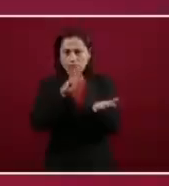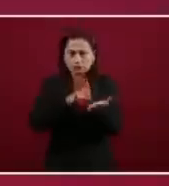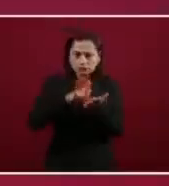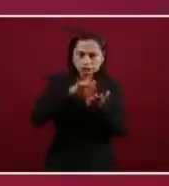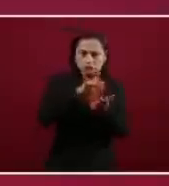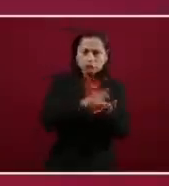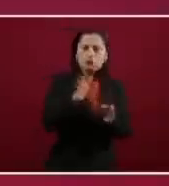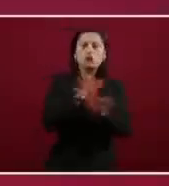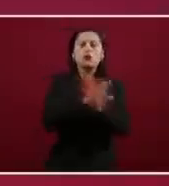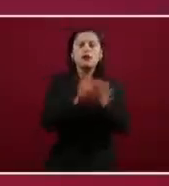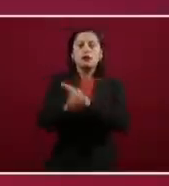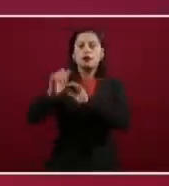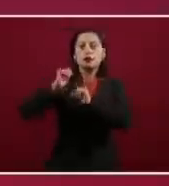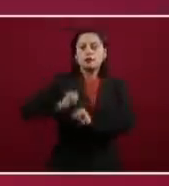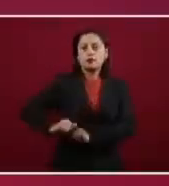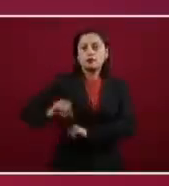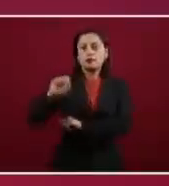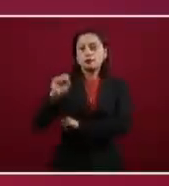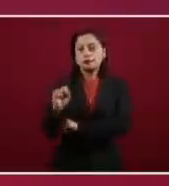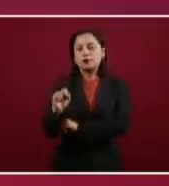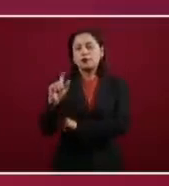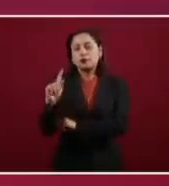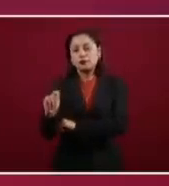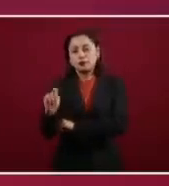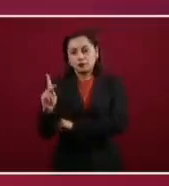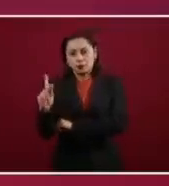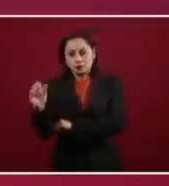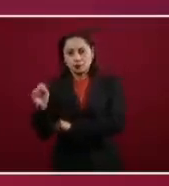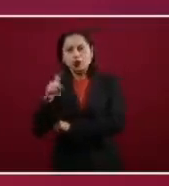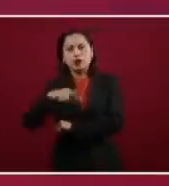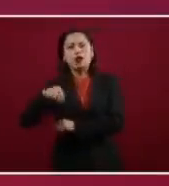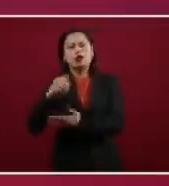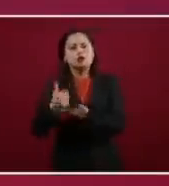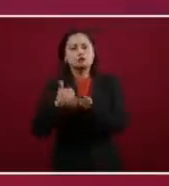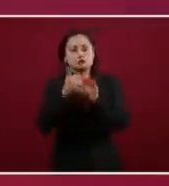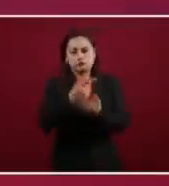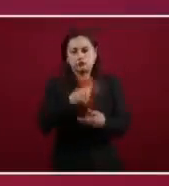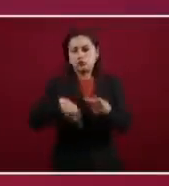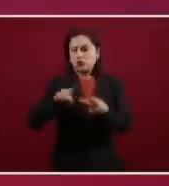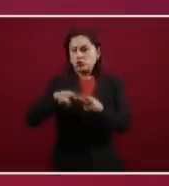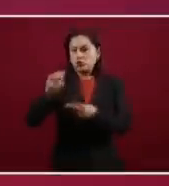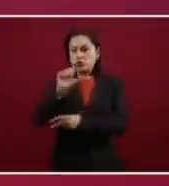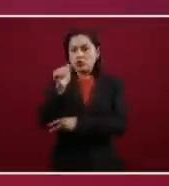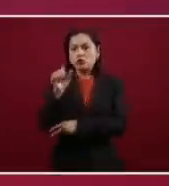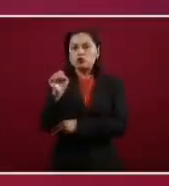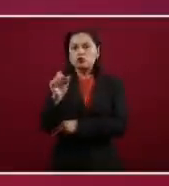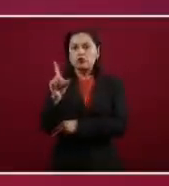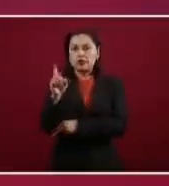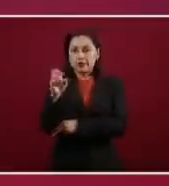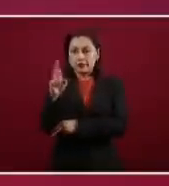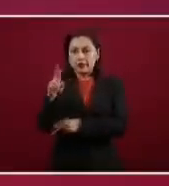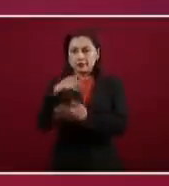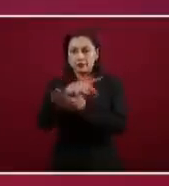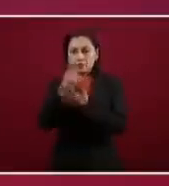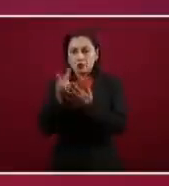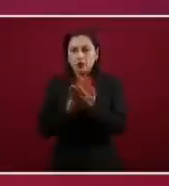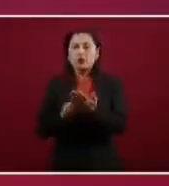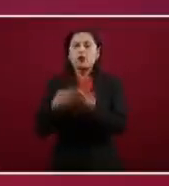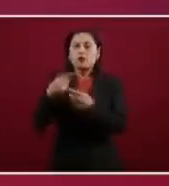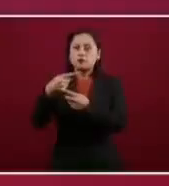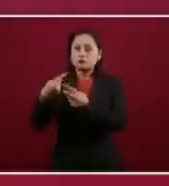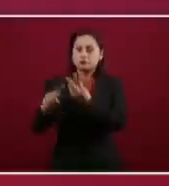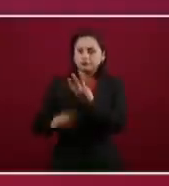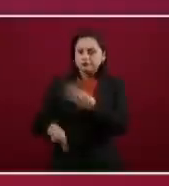con la que trabajamos en forma transversal con saber también hay programas muy importantes que podemos ir